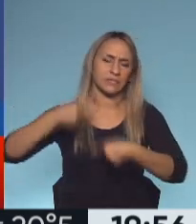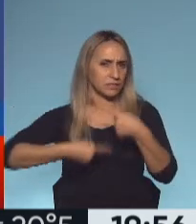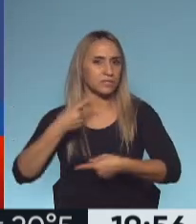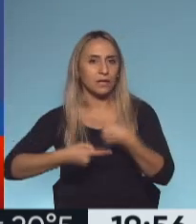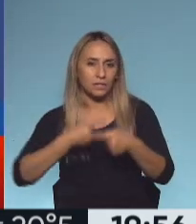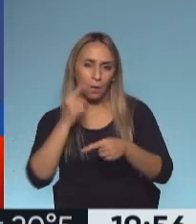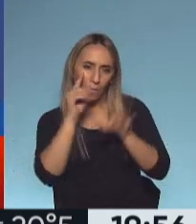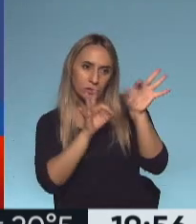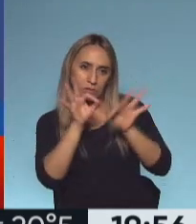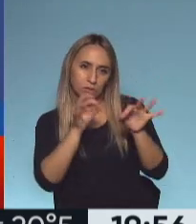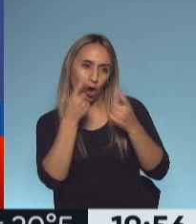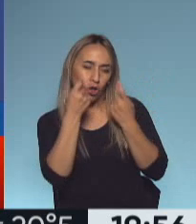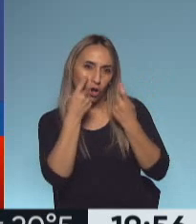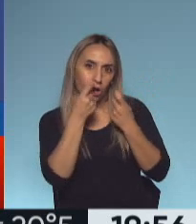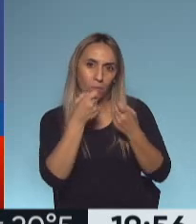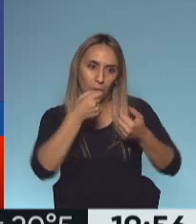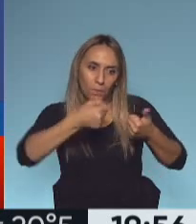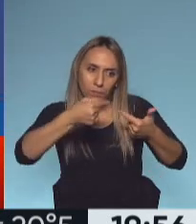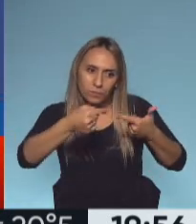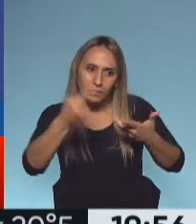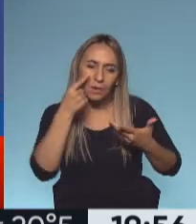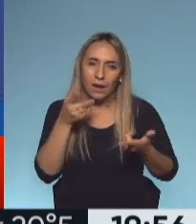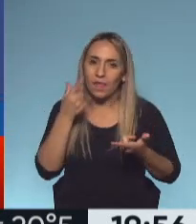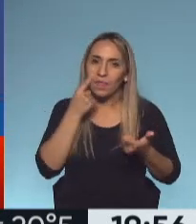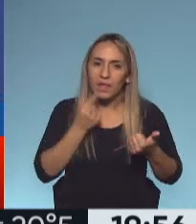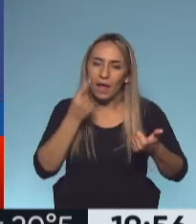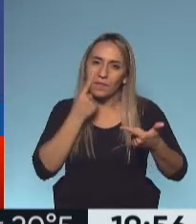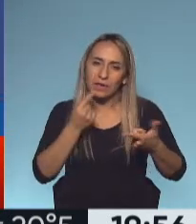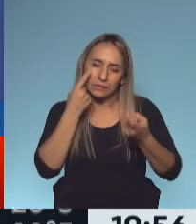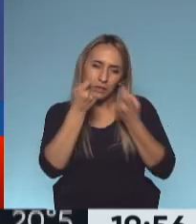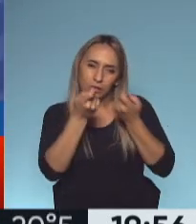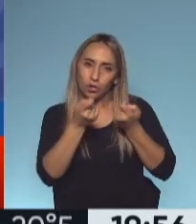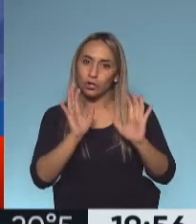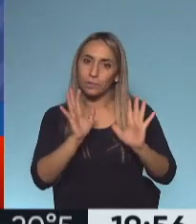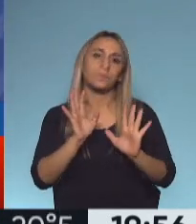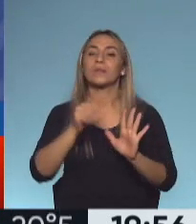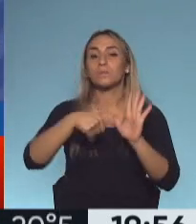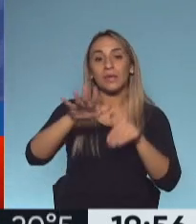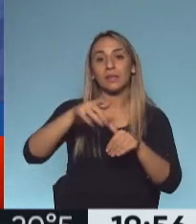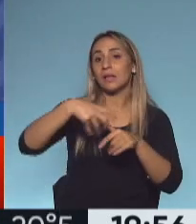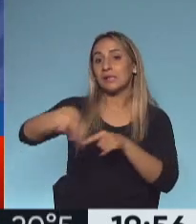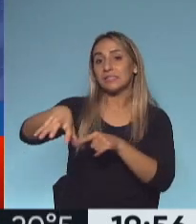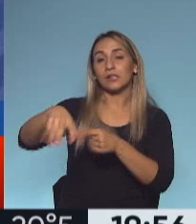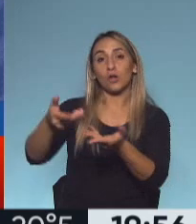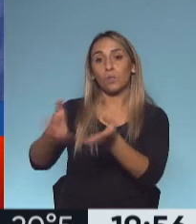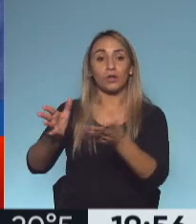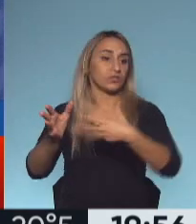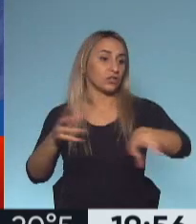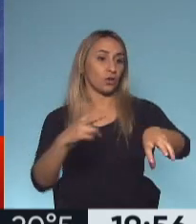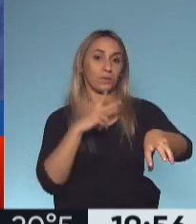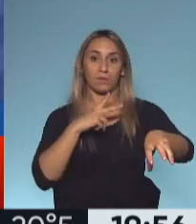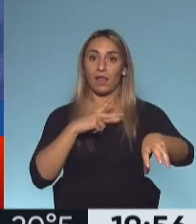el minuto a minuto, el día a día, sobre todo entendiendo los dos segmentos, es el subsector público en la Ciudad de Buenos Aires y el subsector